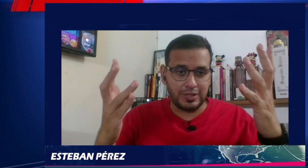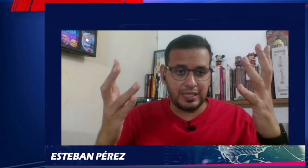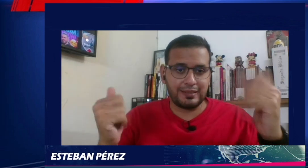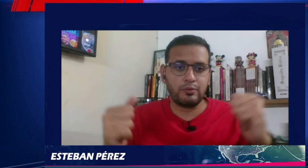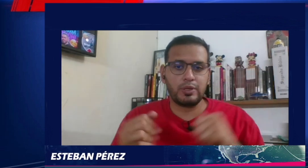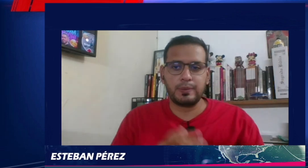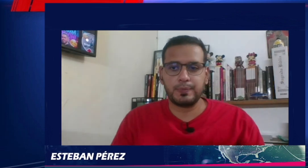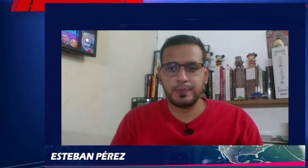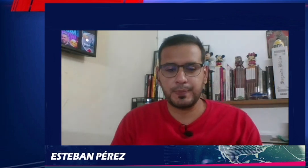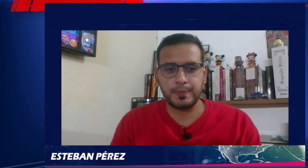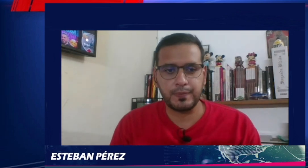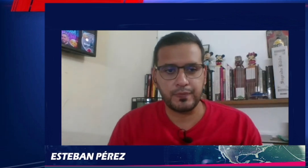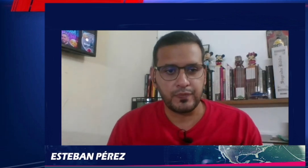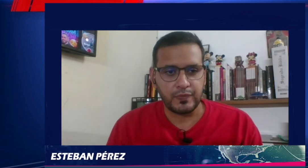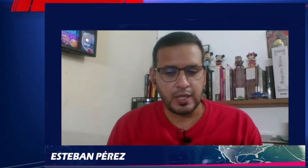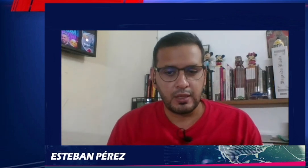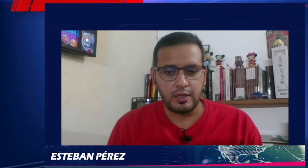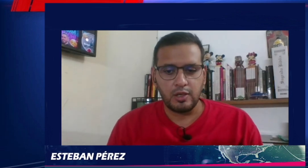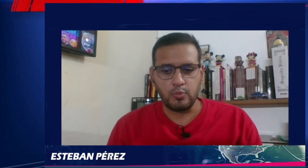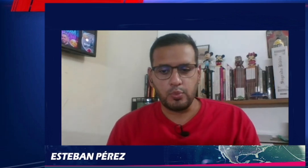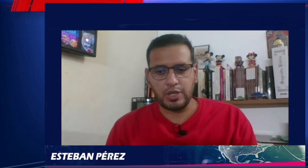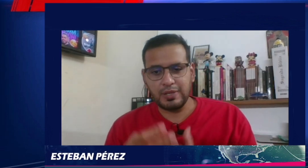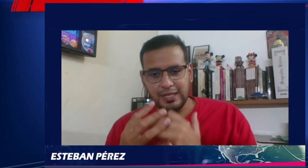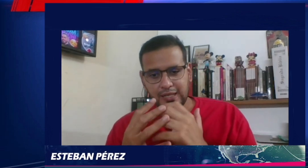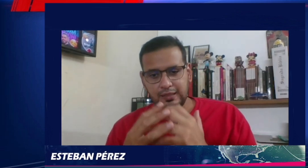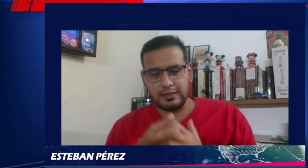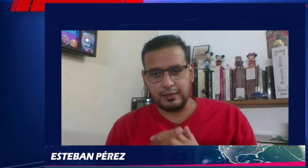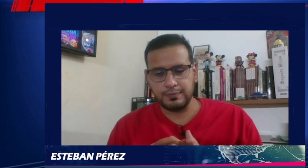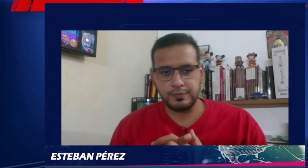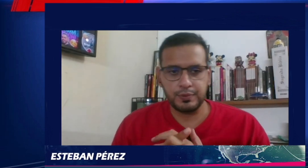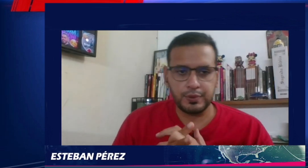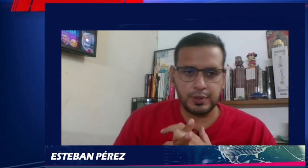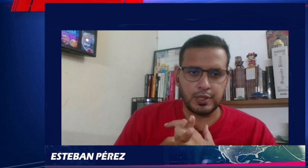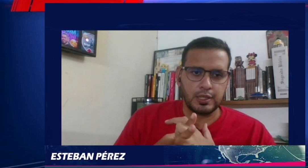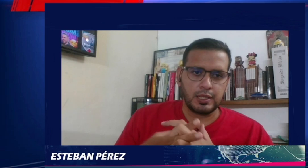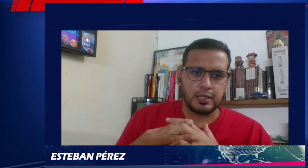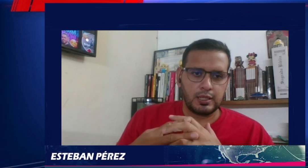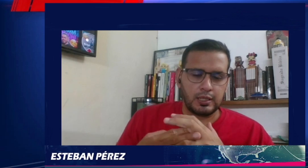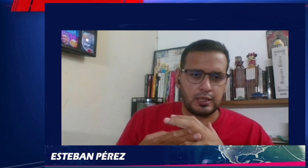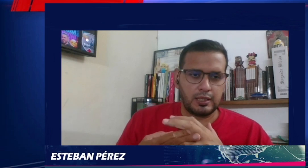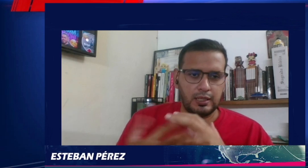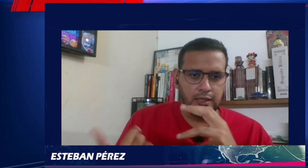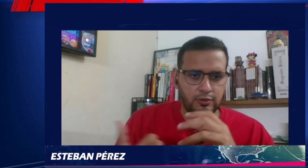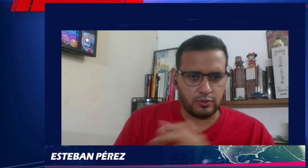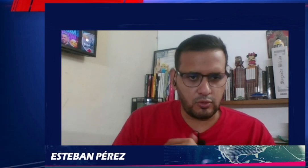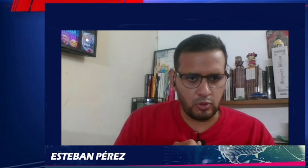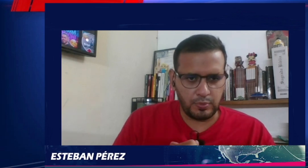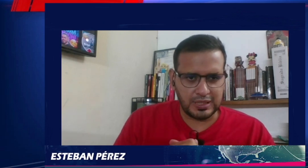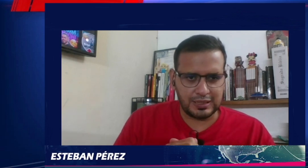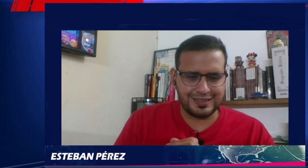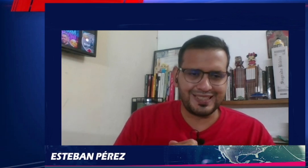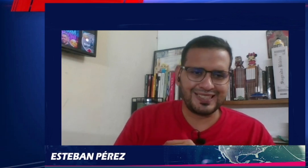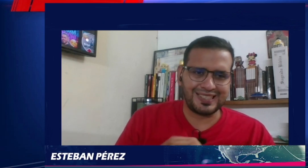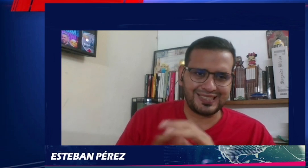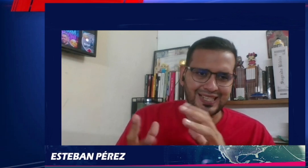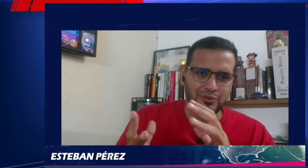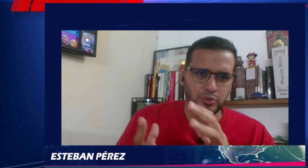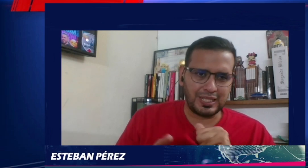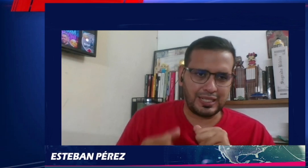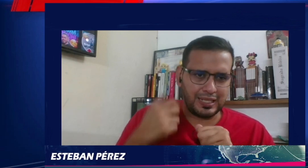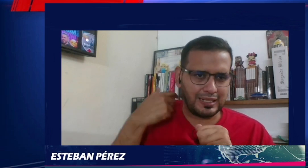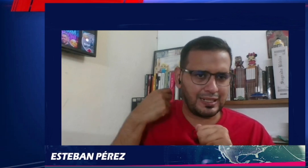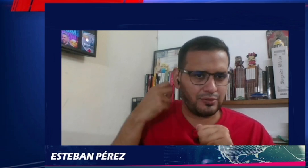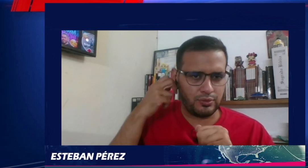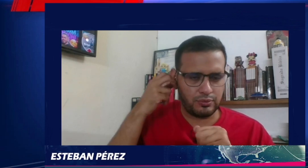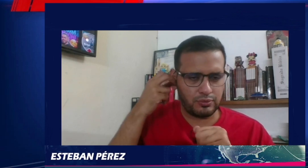del COVID-19. ¿Por qué me da risa? El doctor Hugo López Gatell tiene 3 años